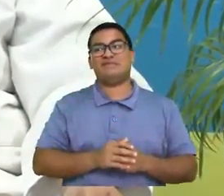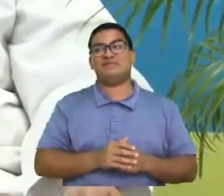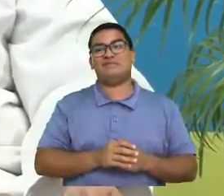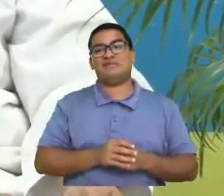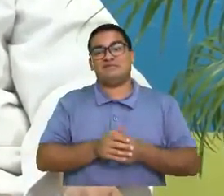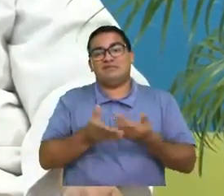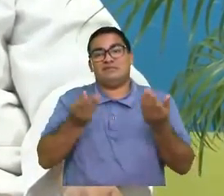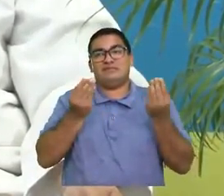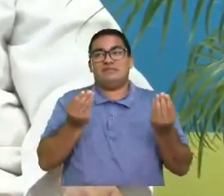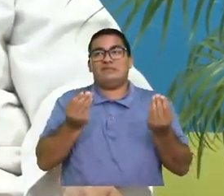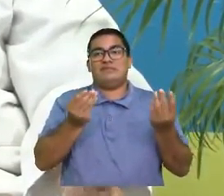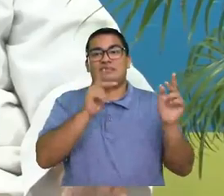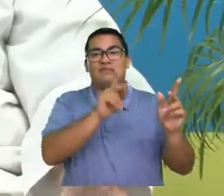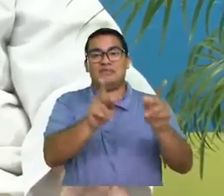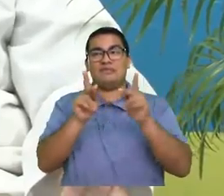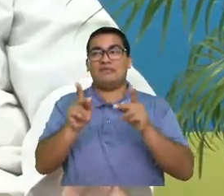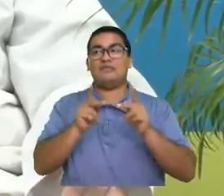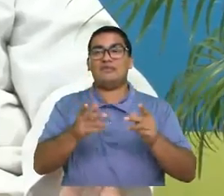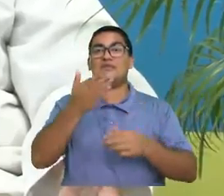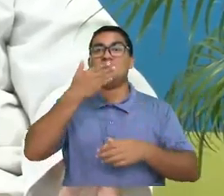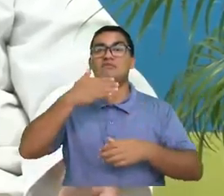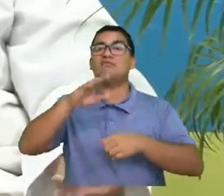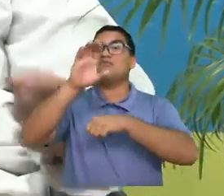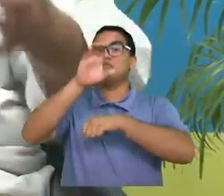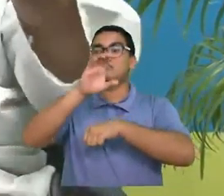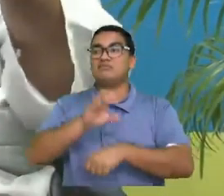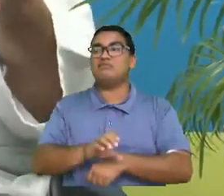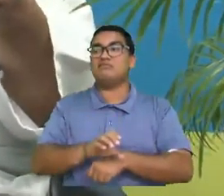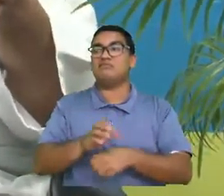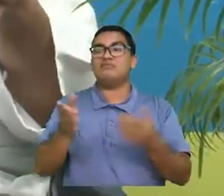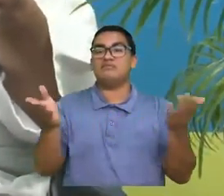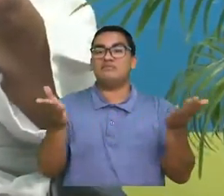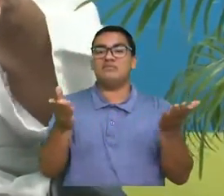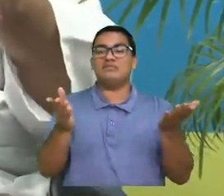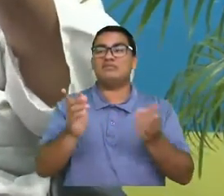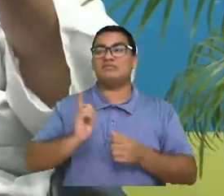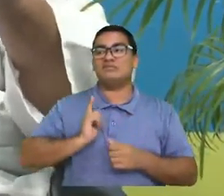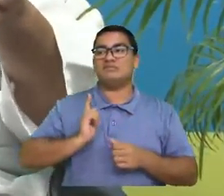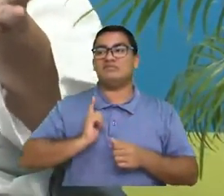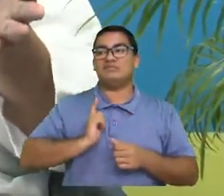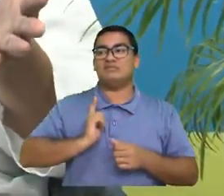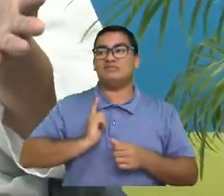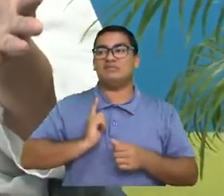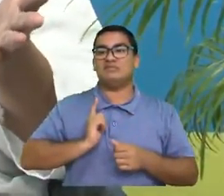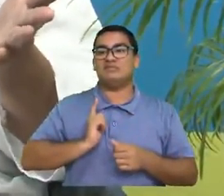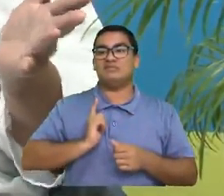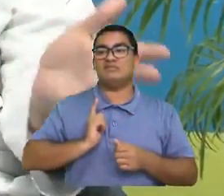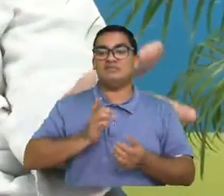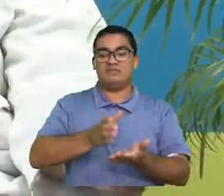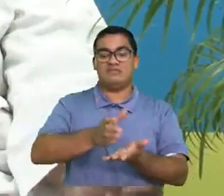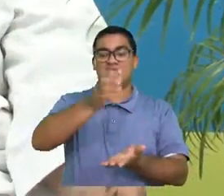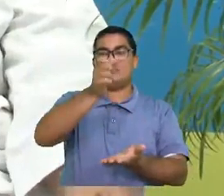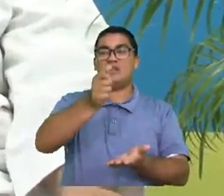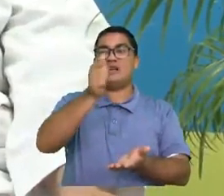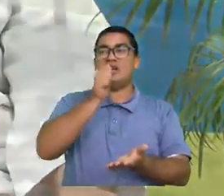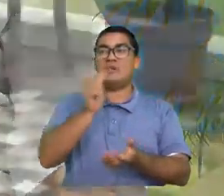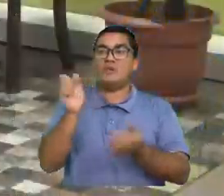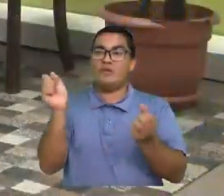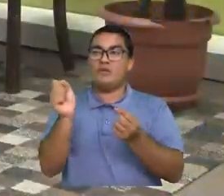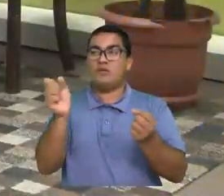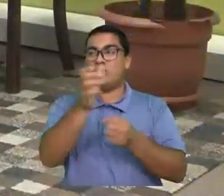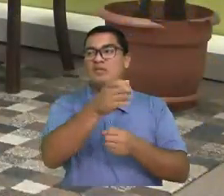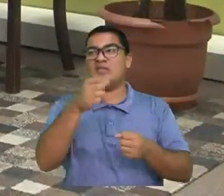veces hay personas que tienen la mala costumbre de que tienen un pichel o una botella de agua en la refrigeradora